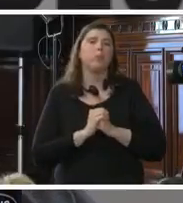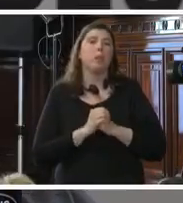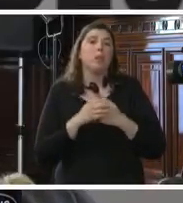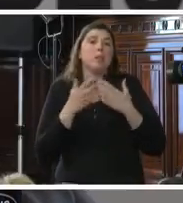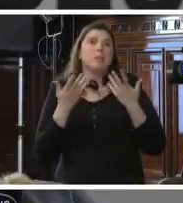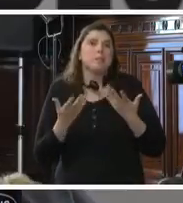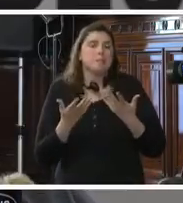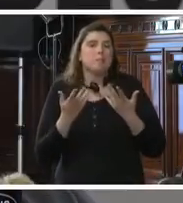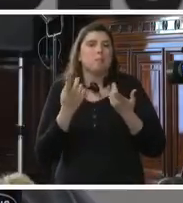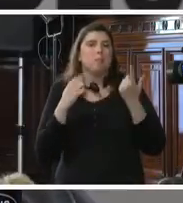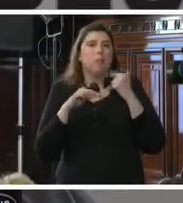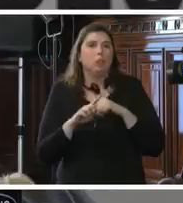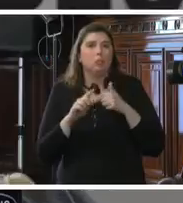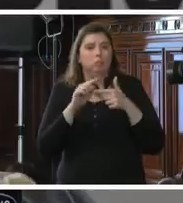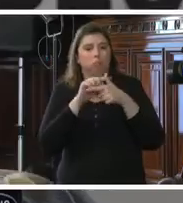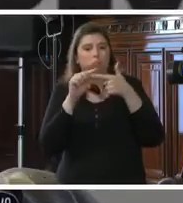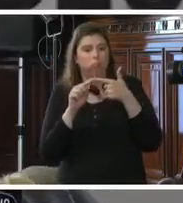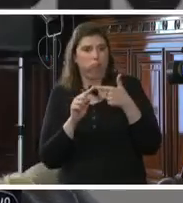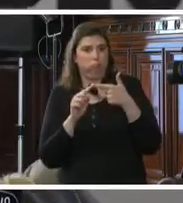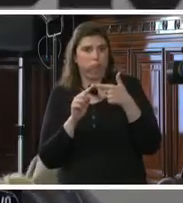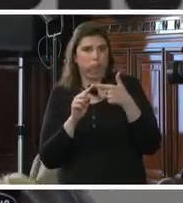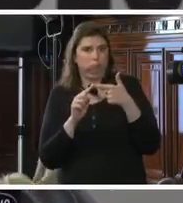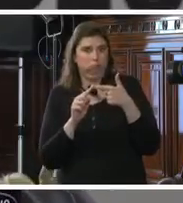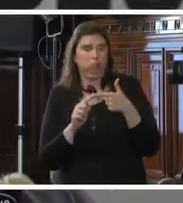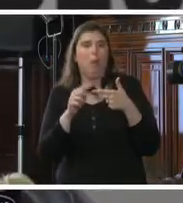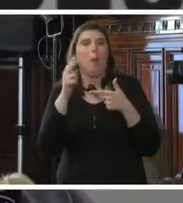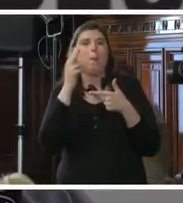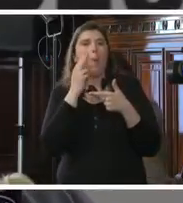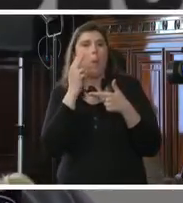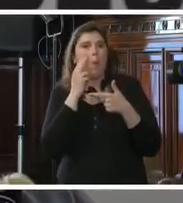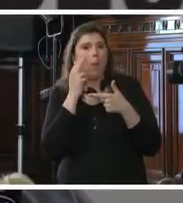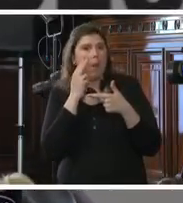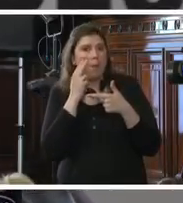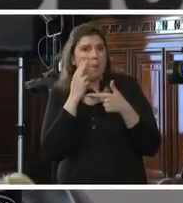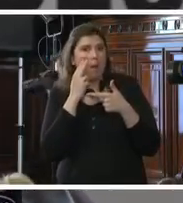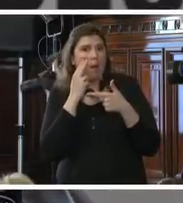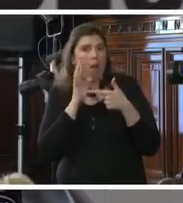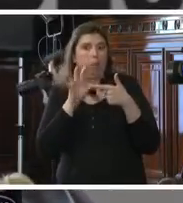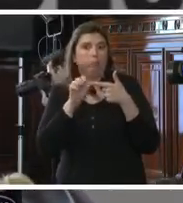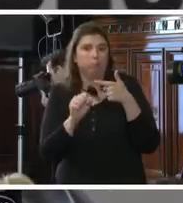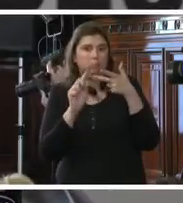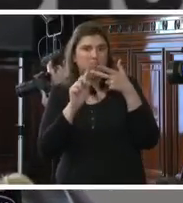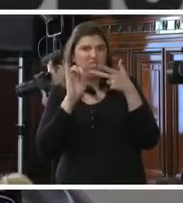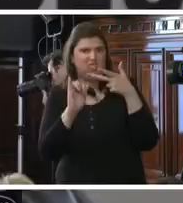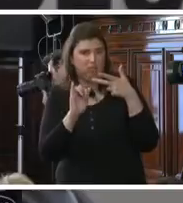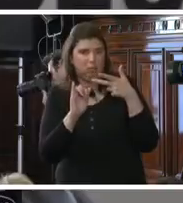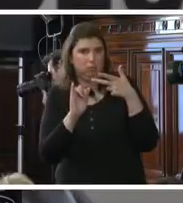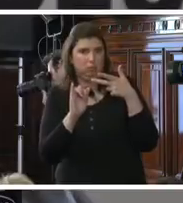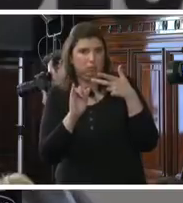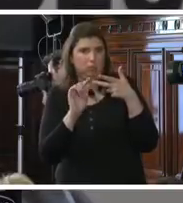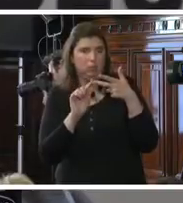pero es que ahí tampoco se queda. El problema es que lleguemos a la tercera I, que es de